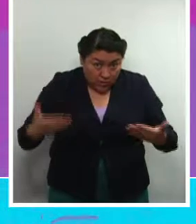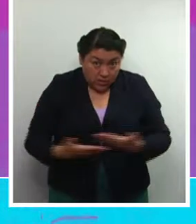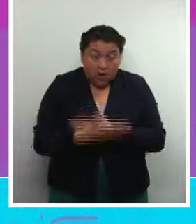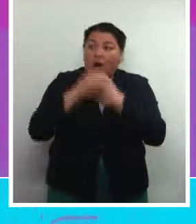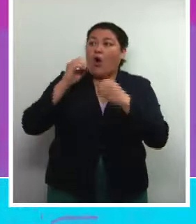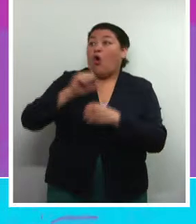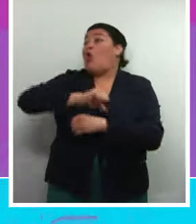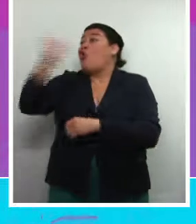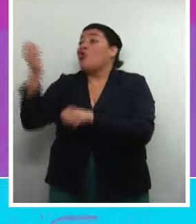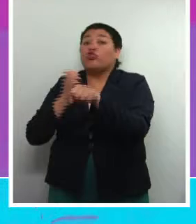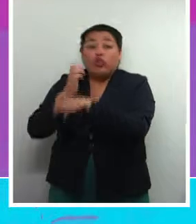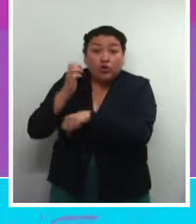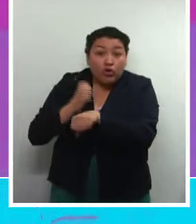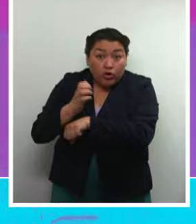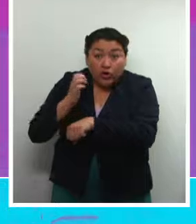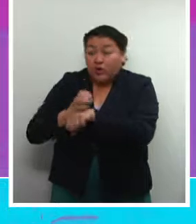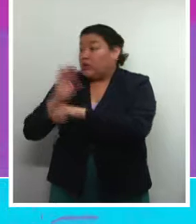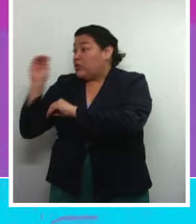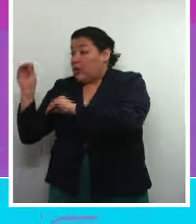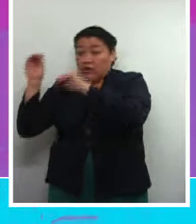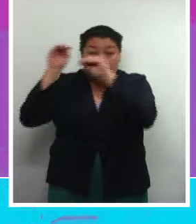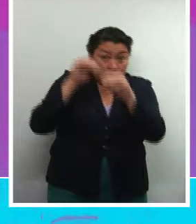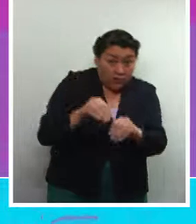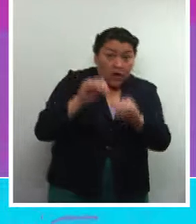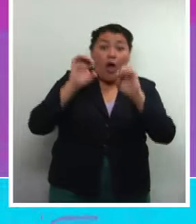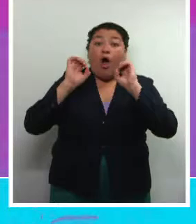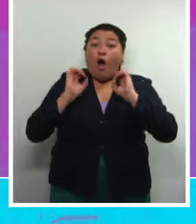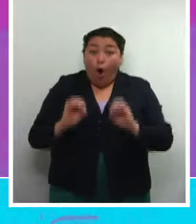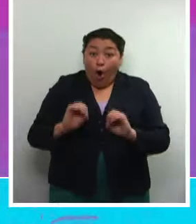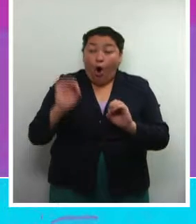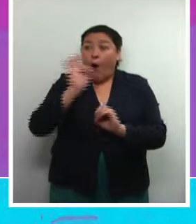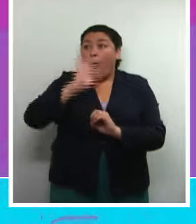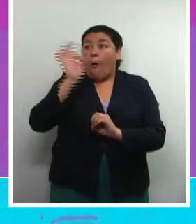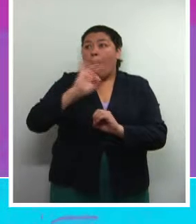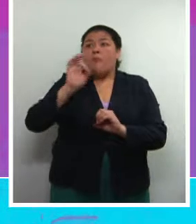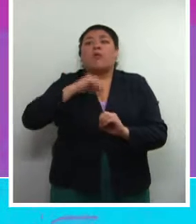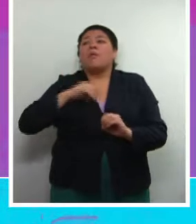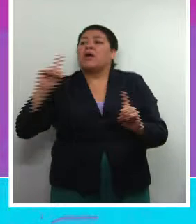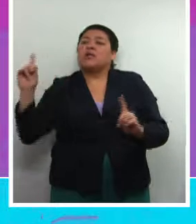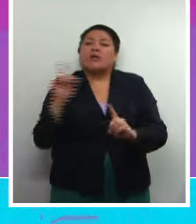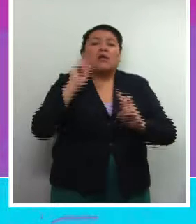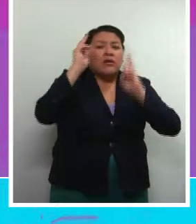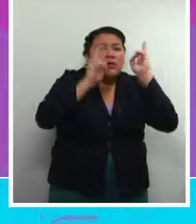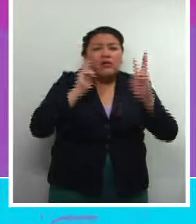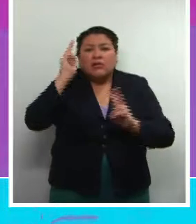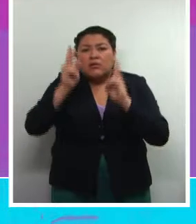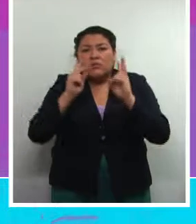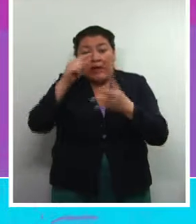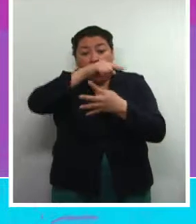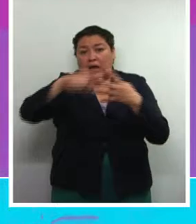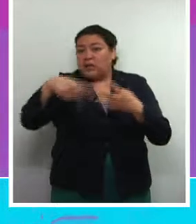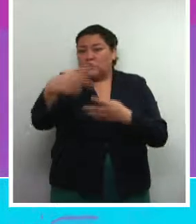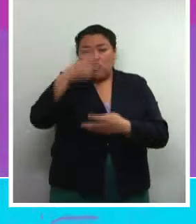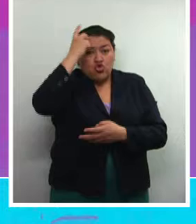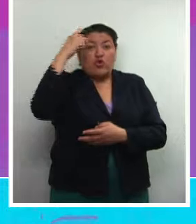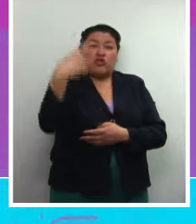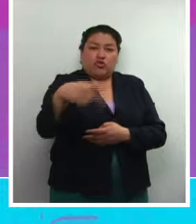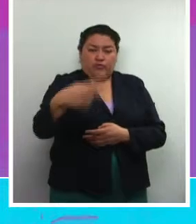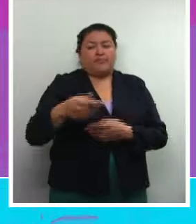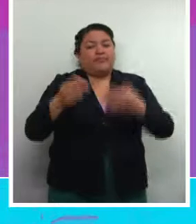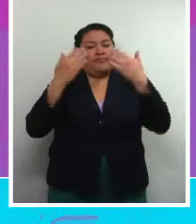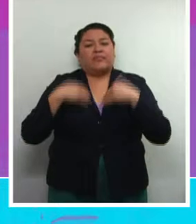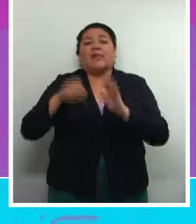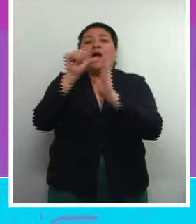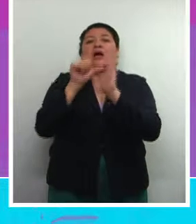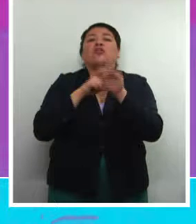México, que sean residentes o que sean transeúntes. El artículo 5, que también será un artículo